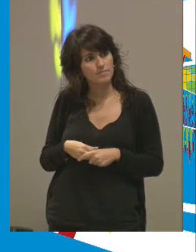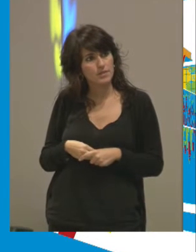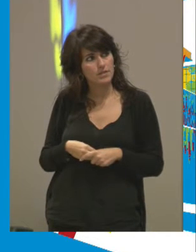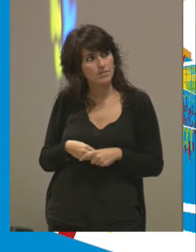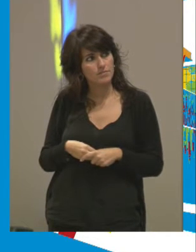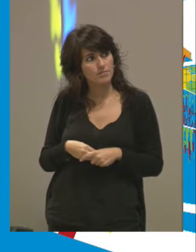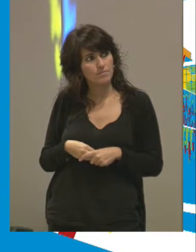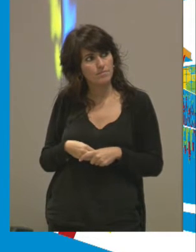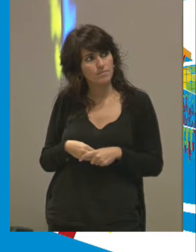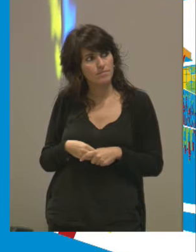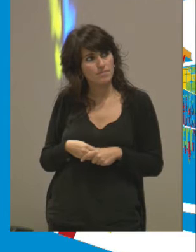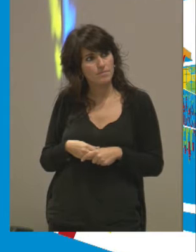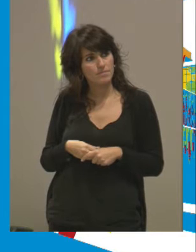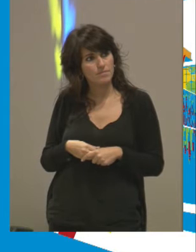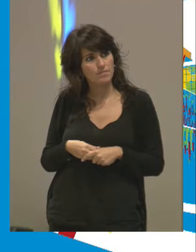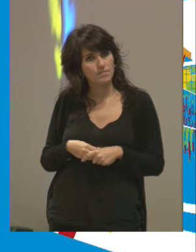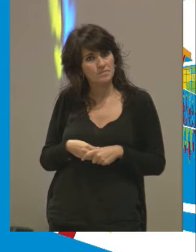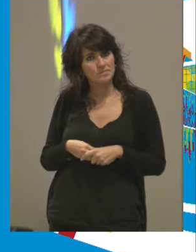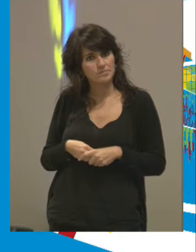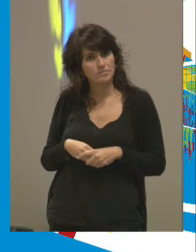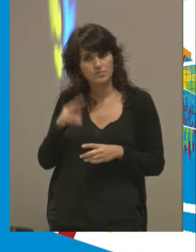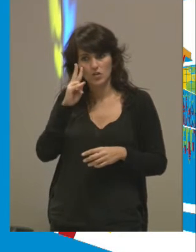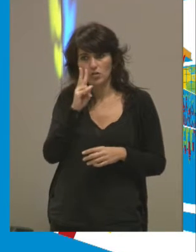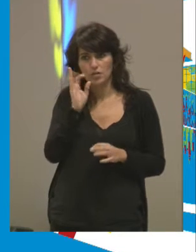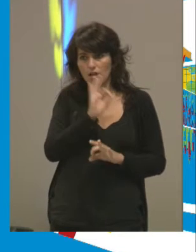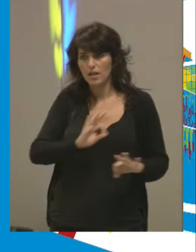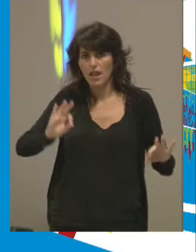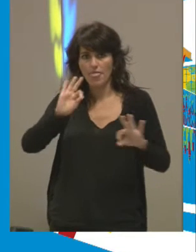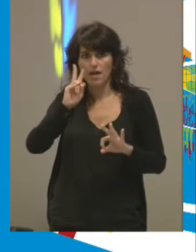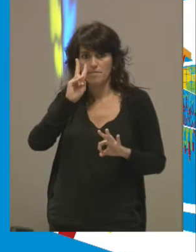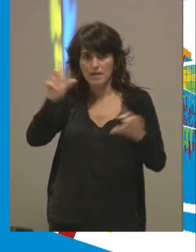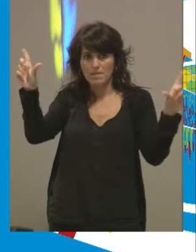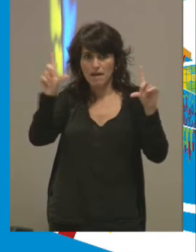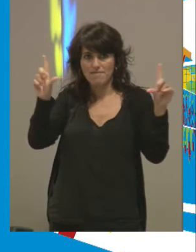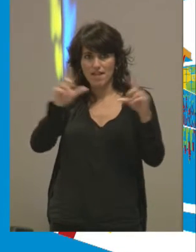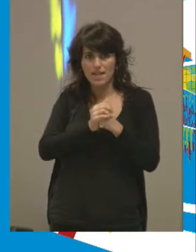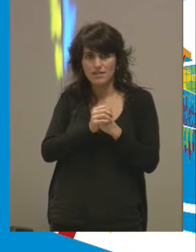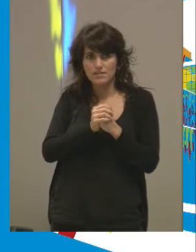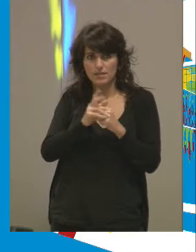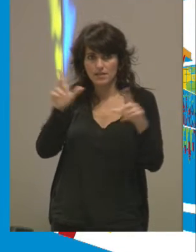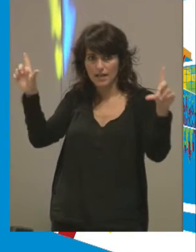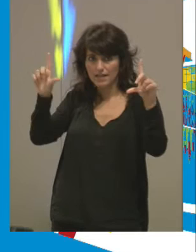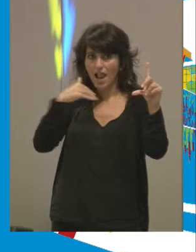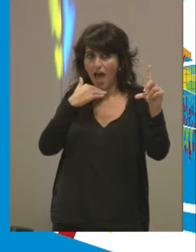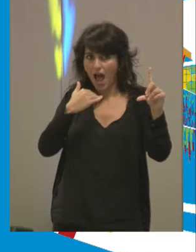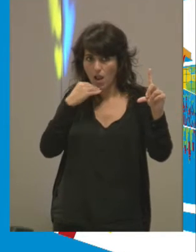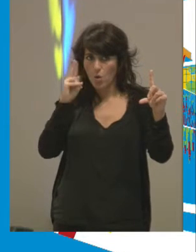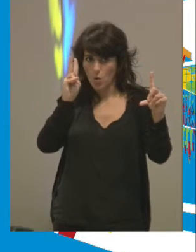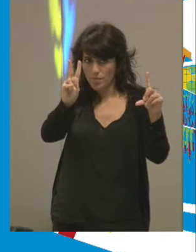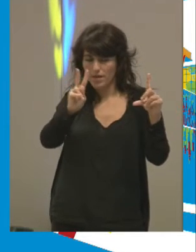no se ve nada. Si mire, las pantallas de televisión algo se ve,